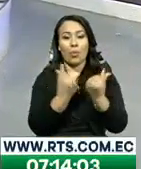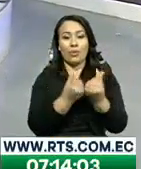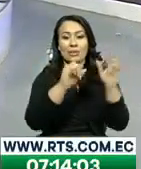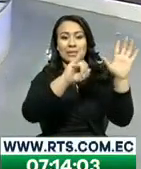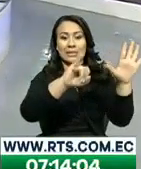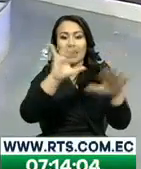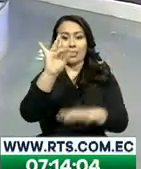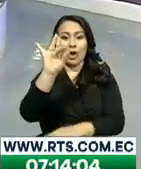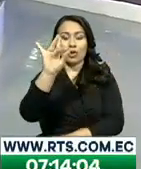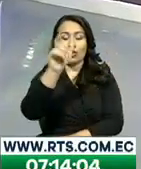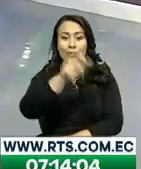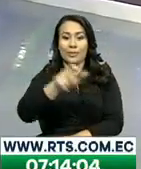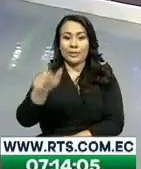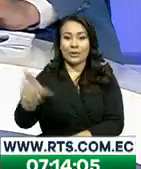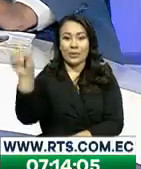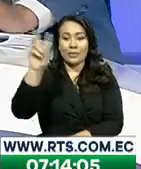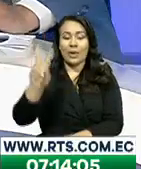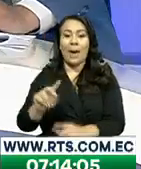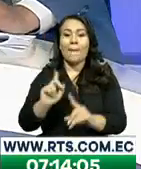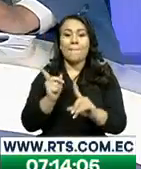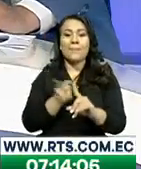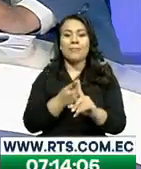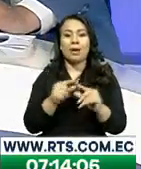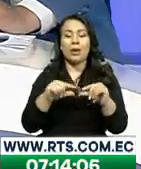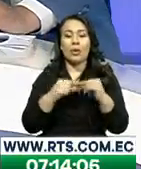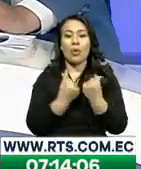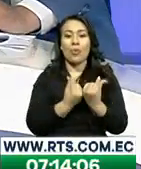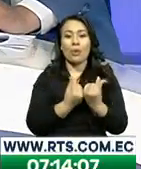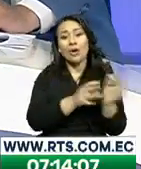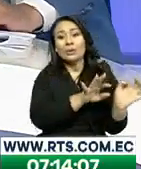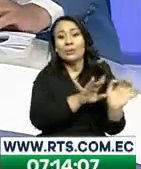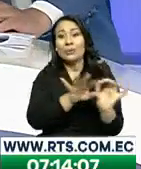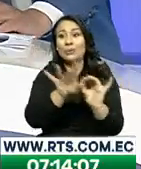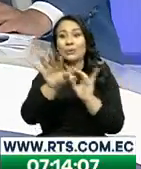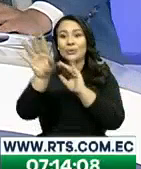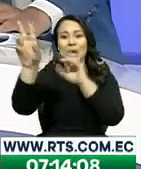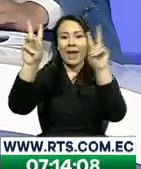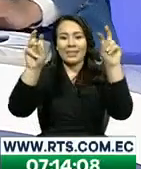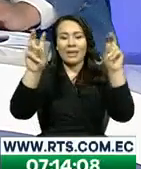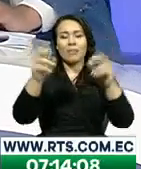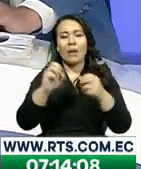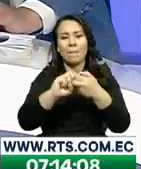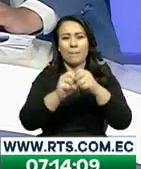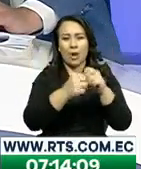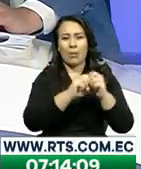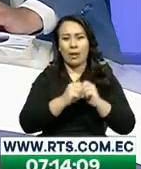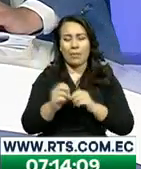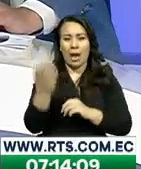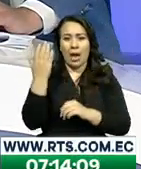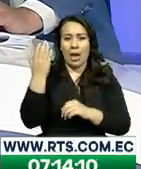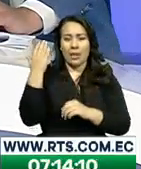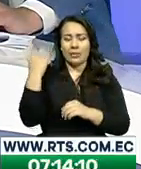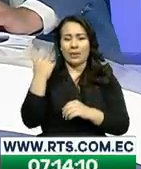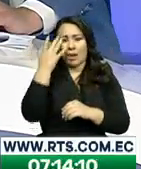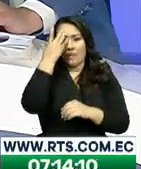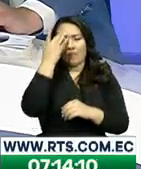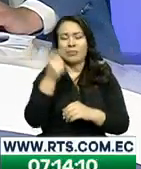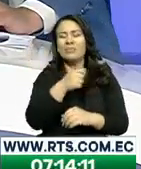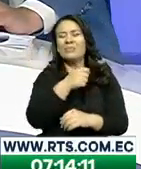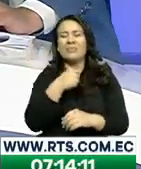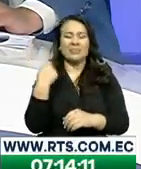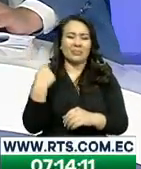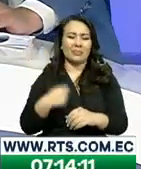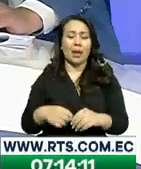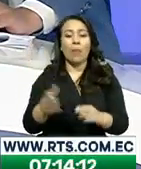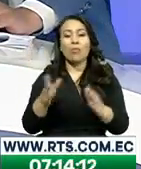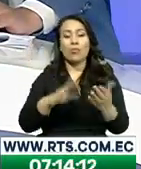68 venezolanos fue el primero en regresar a su país dentro del plan retorno tras los incidentes registrados después del crimen de una